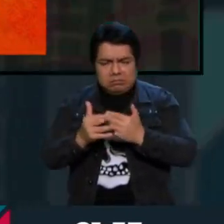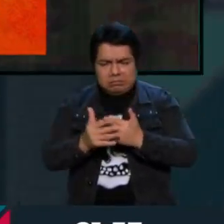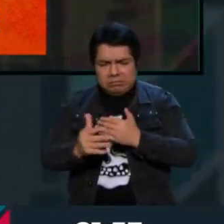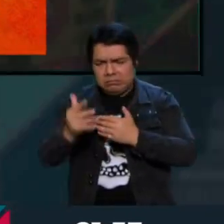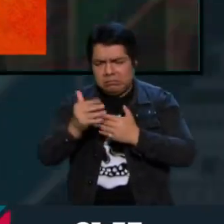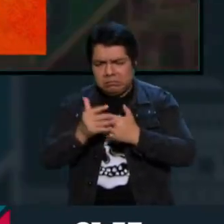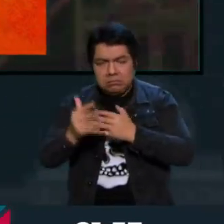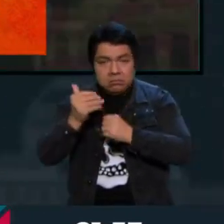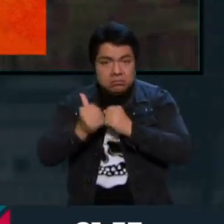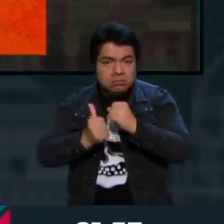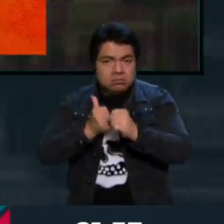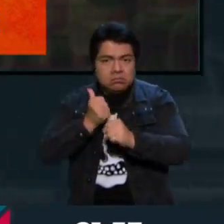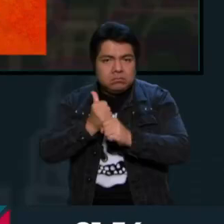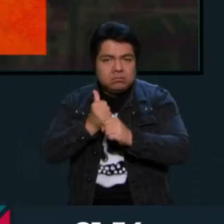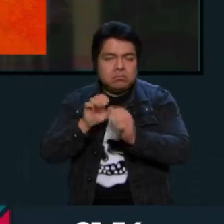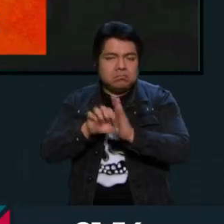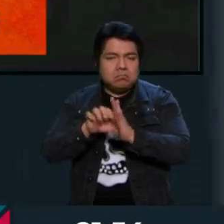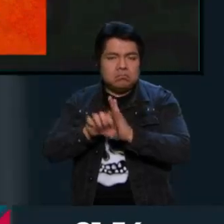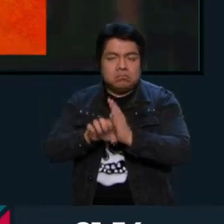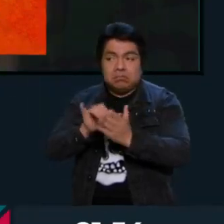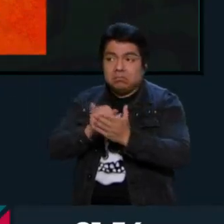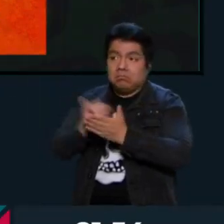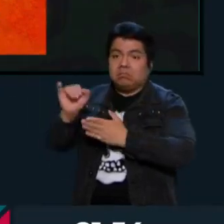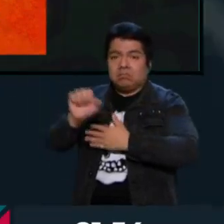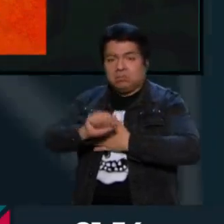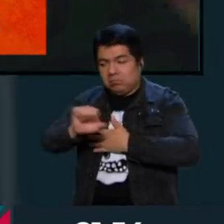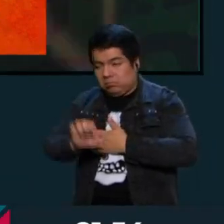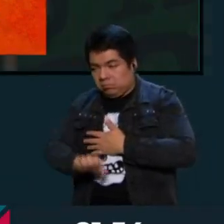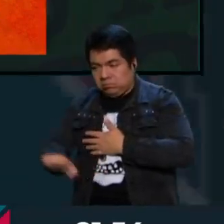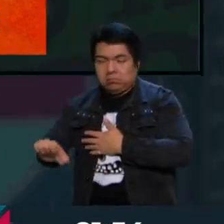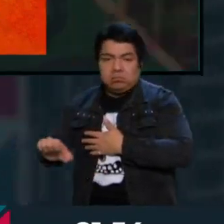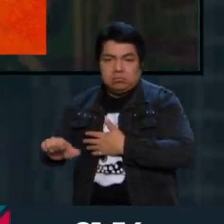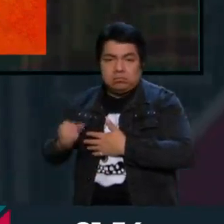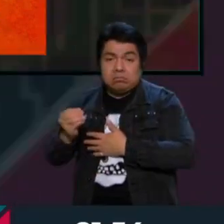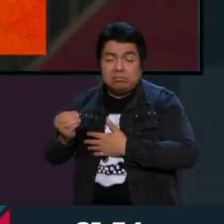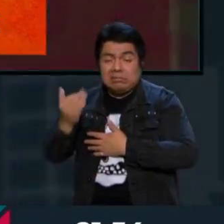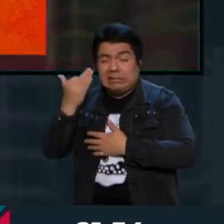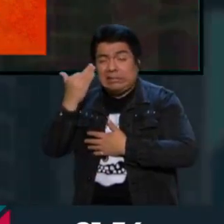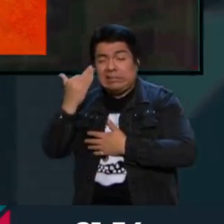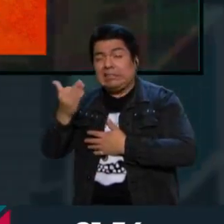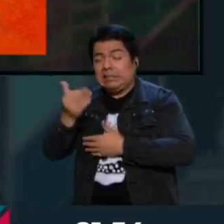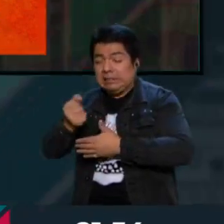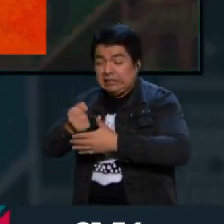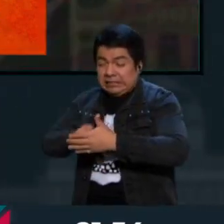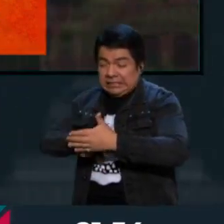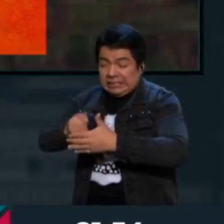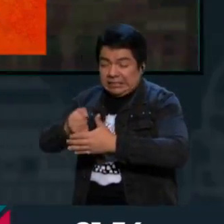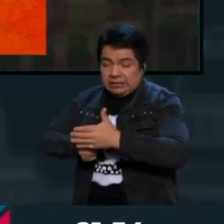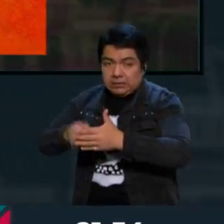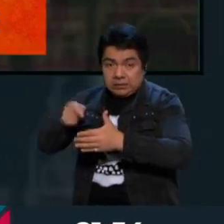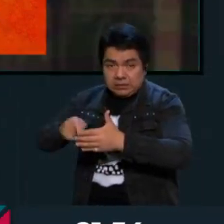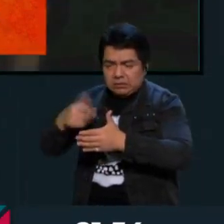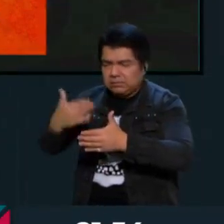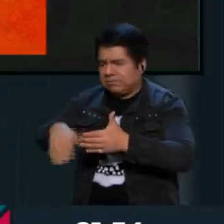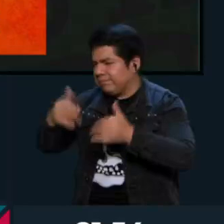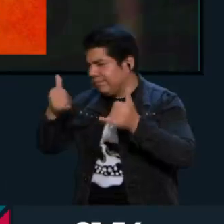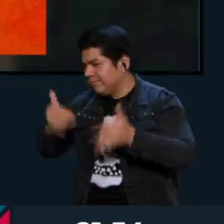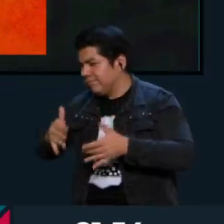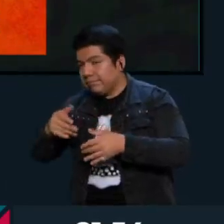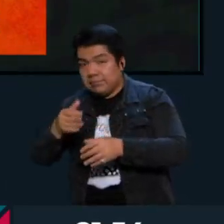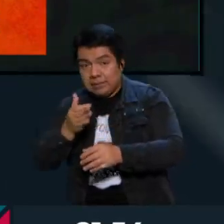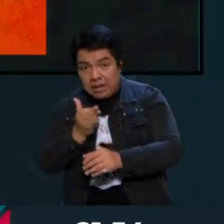tiempo de llegar a lugares, por ejemplo, como el sureste mexicano. Mucho tiempo, y que su lucha fue muy complicada y que yo creo que hasta